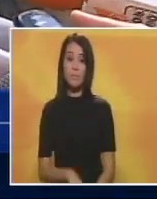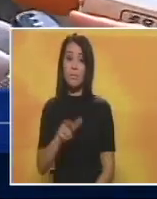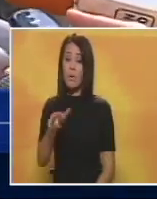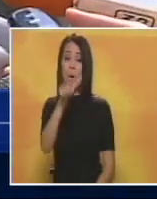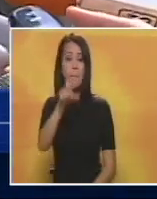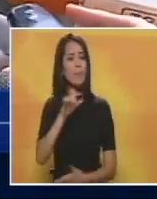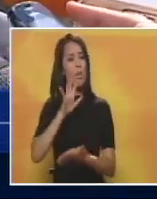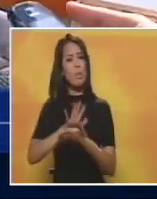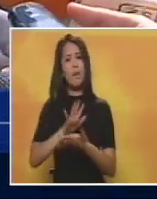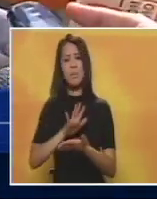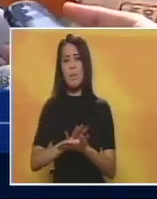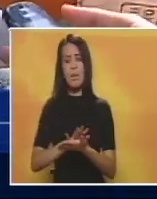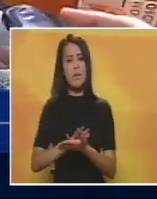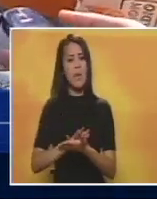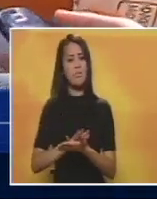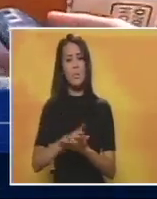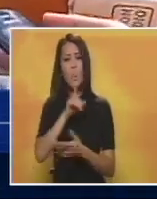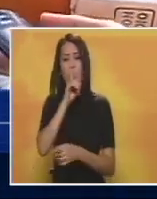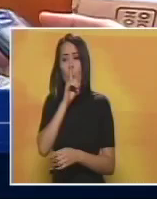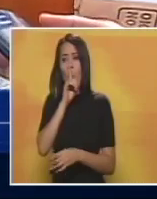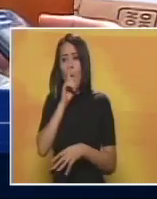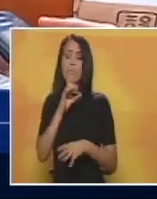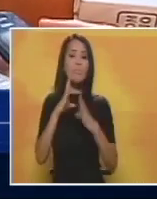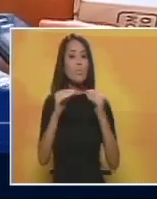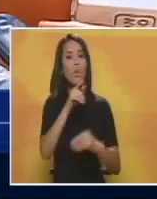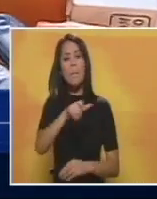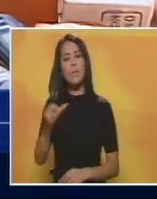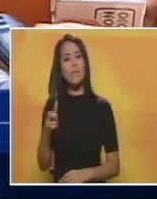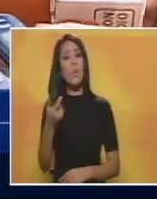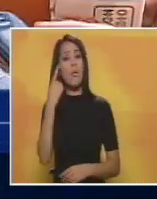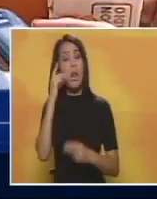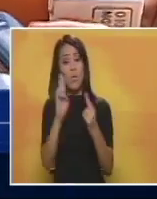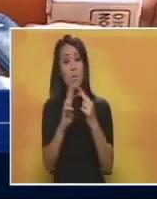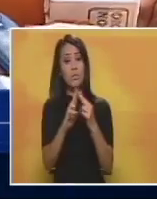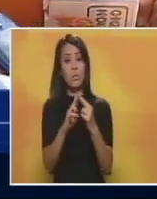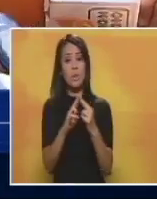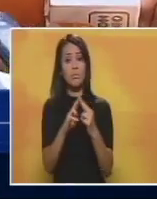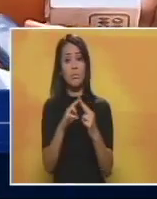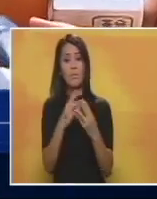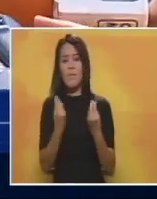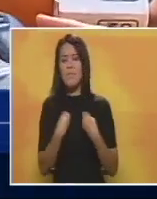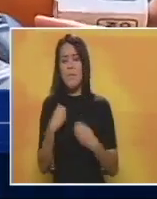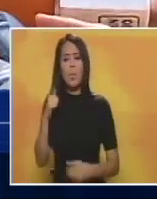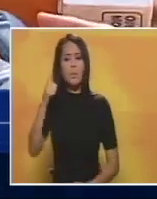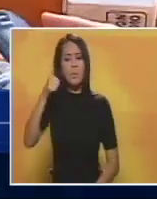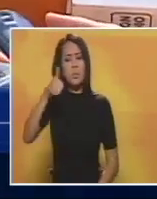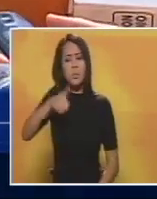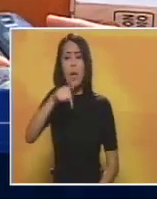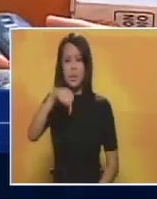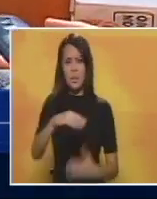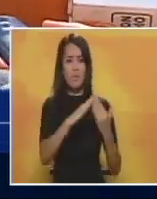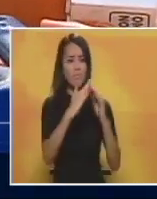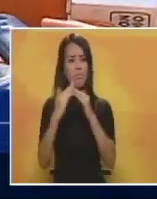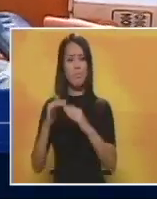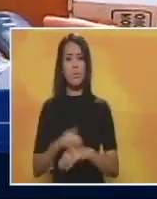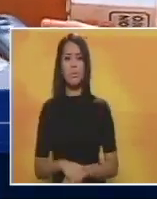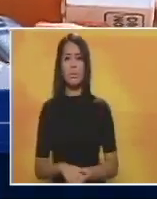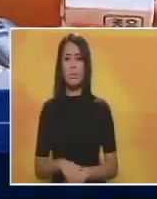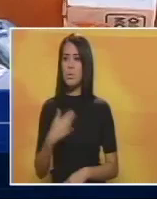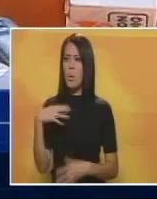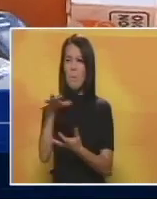persona tranquila, muy querida como la comunidad aquí, todo el mundo lo conocía. Tiene toda la vida viviendo en este barrio. ¿Nunca se había metido con nadie, no tenía